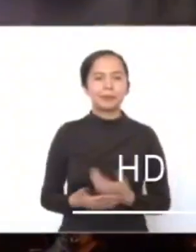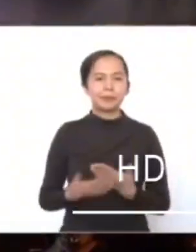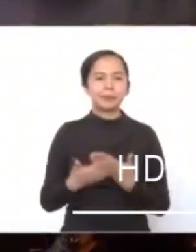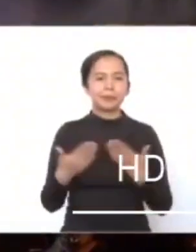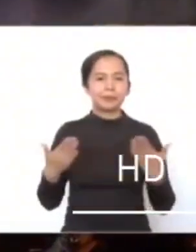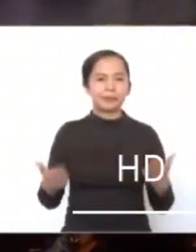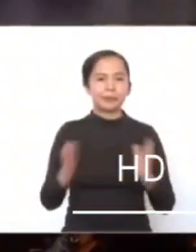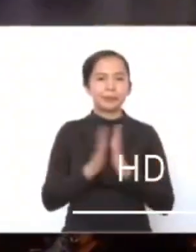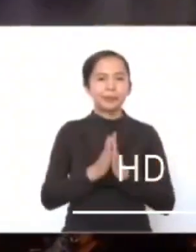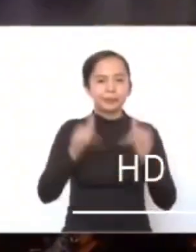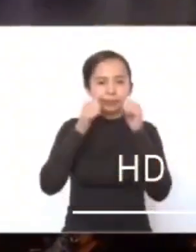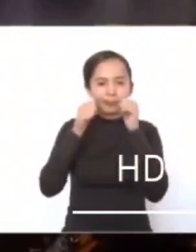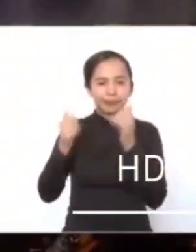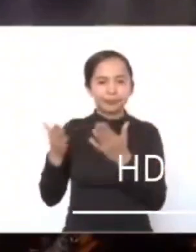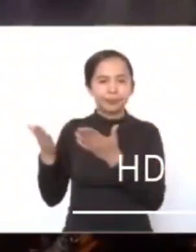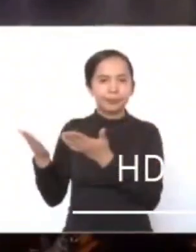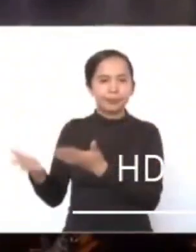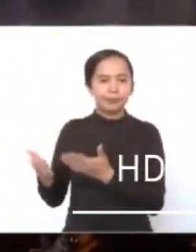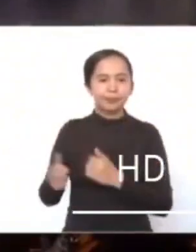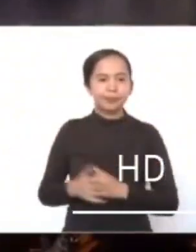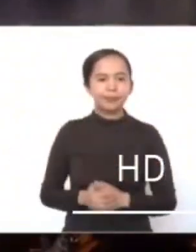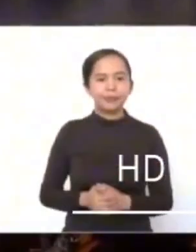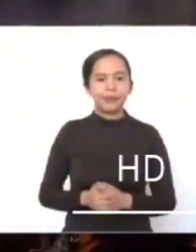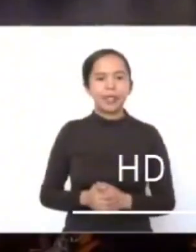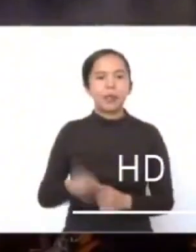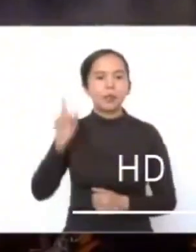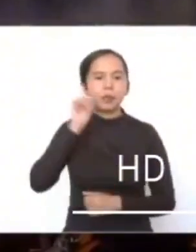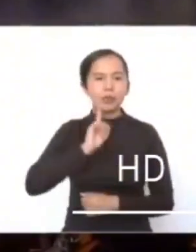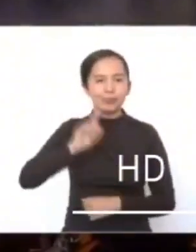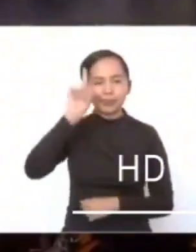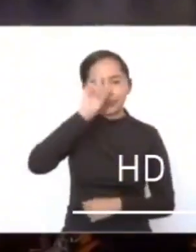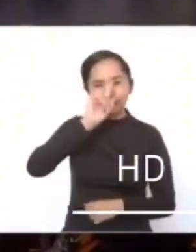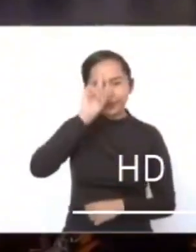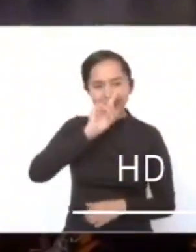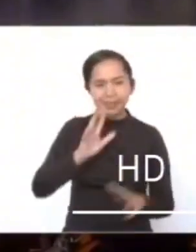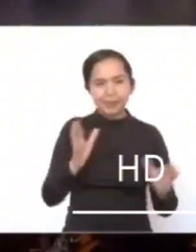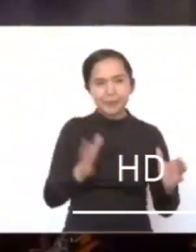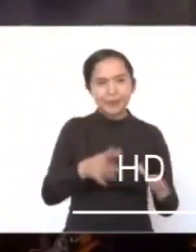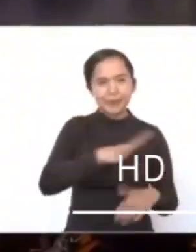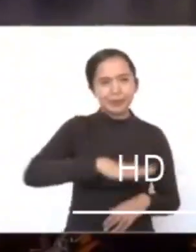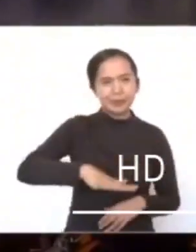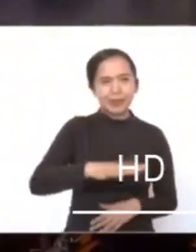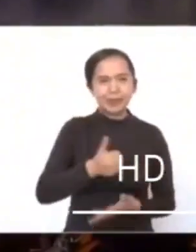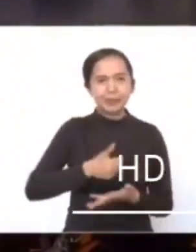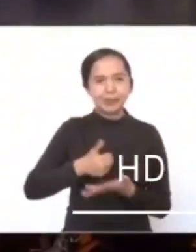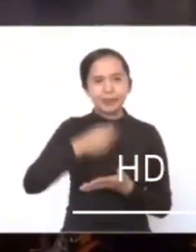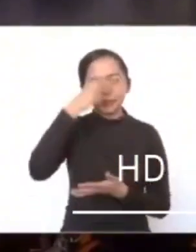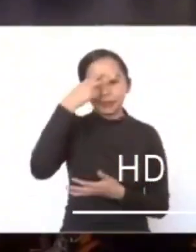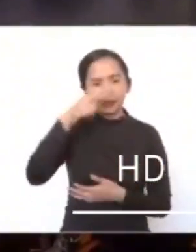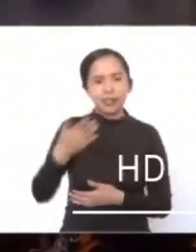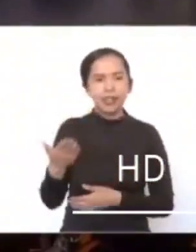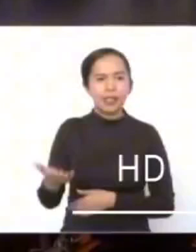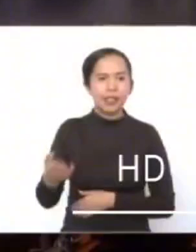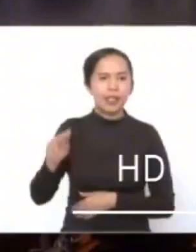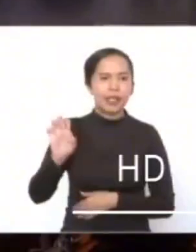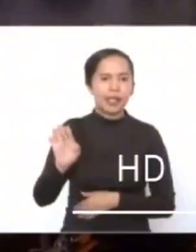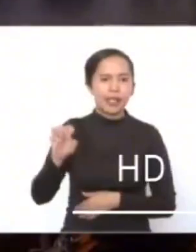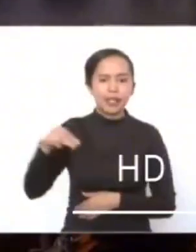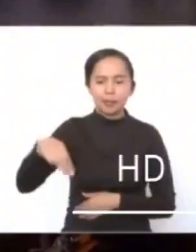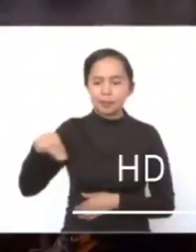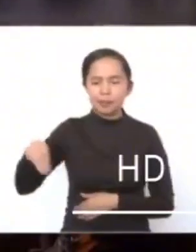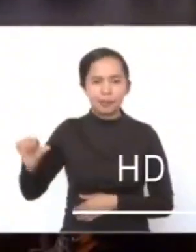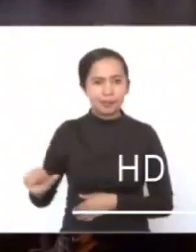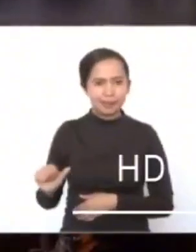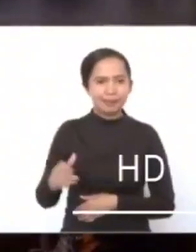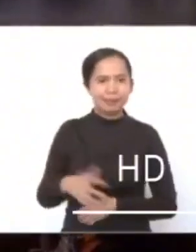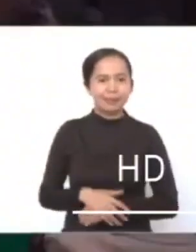Ahora cedemos el uso de la voz en los micrófonos a la consejera de la Judicatura de la Ciudad de México, maestra Emma Aurora Campos